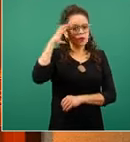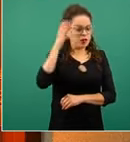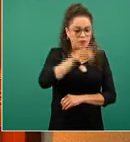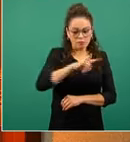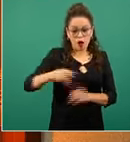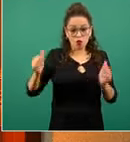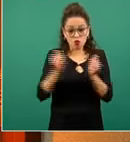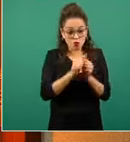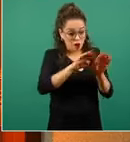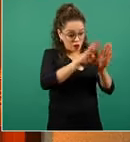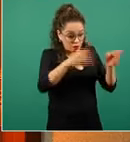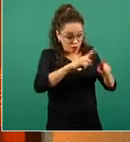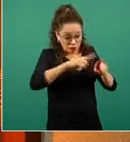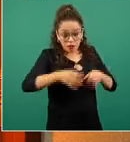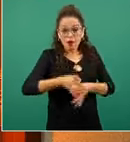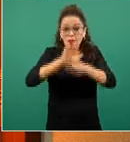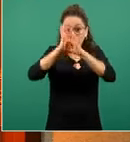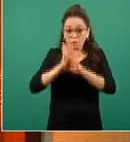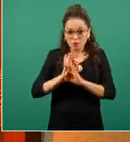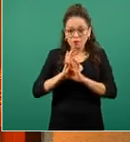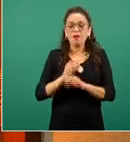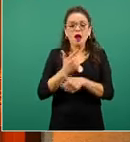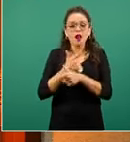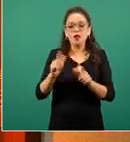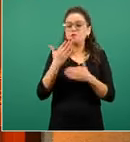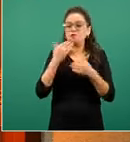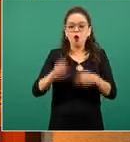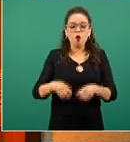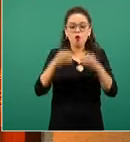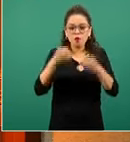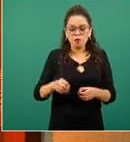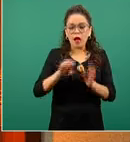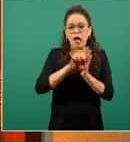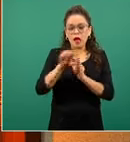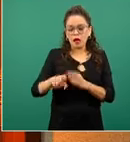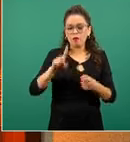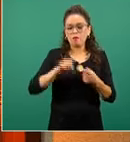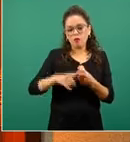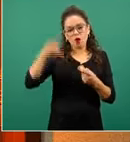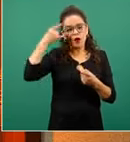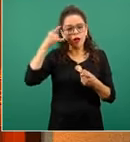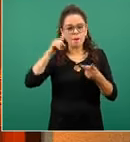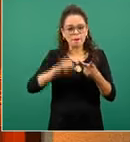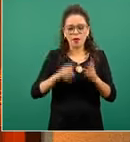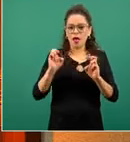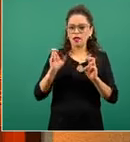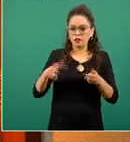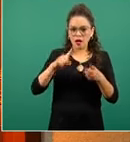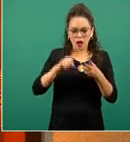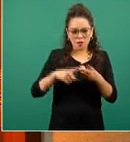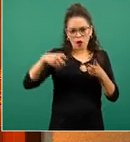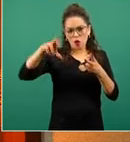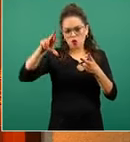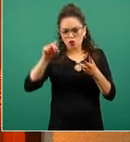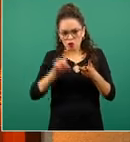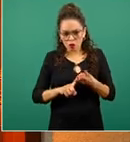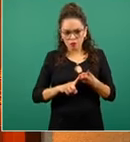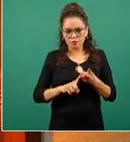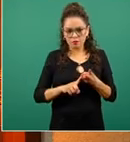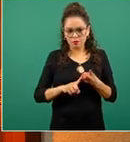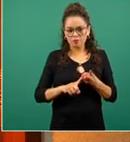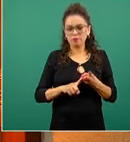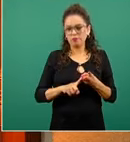Algunas entidades como lo son Campeche, Chiapas, Quintana Roo, inclusive con una disponibilidad de